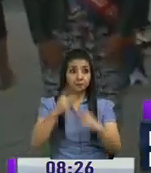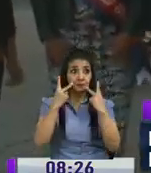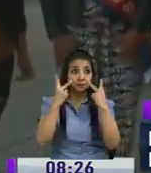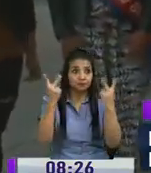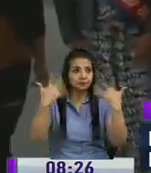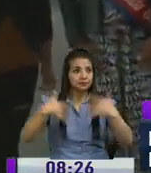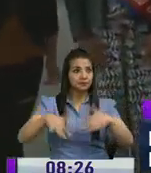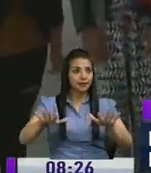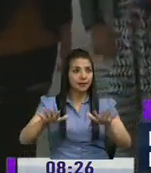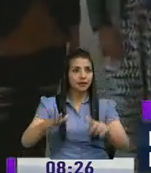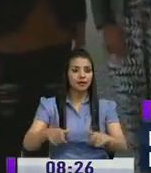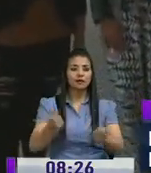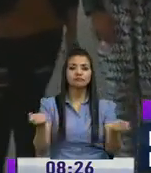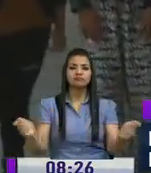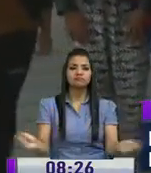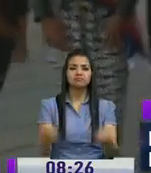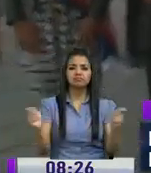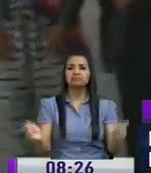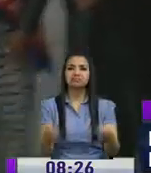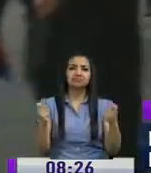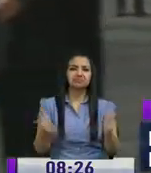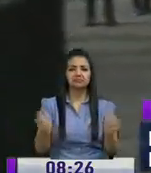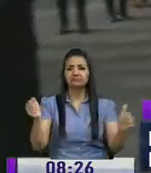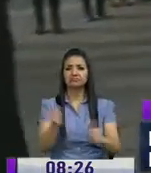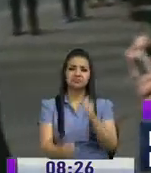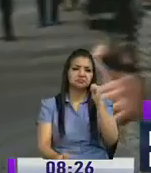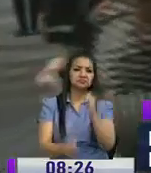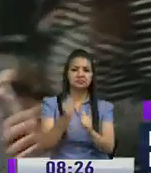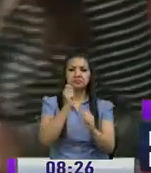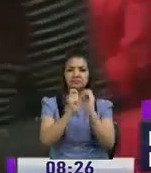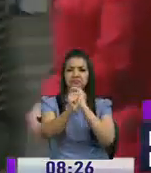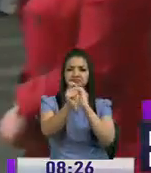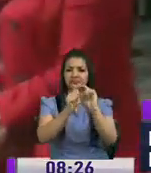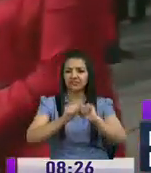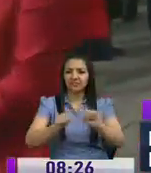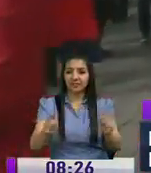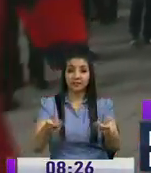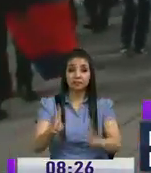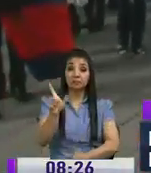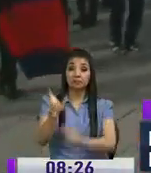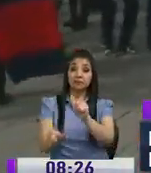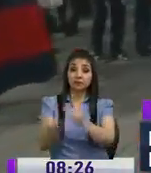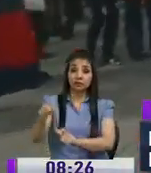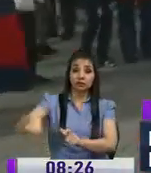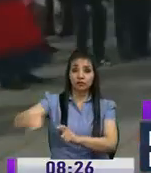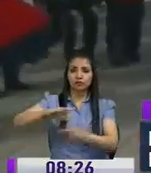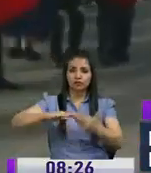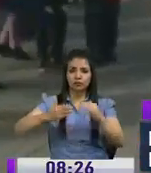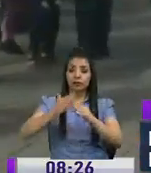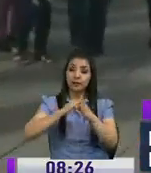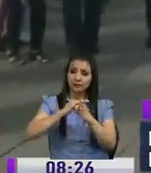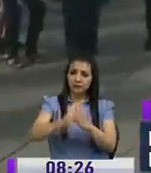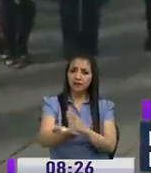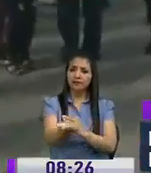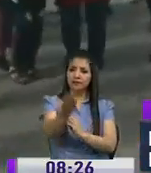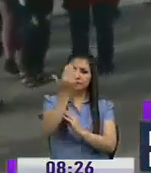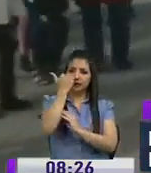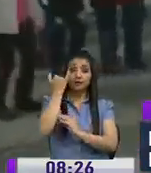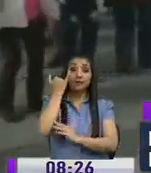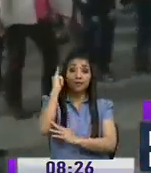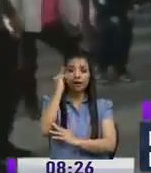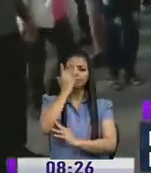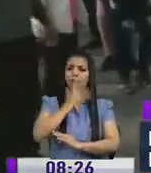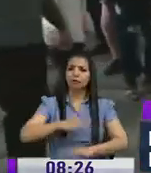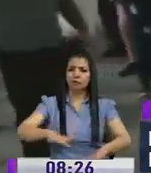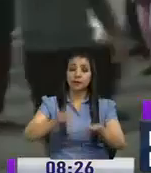ya está la banda de pueblo y por supuesto varias personas de la comunidad, porque quieren invitarles a que ustedes se sumen a esta linda iniciativa y